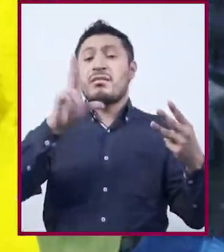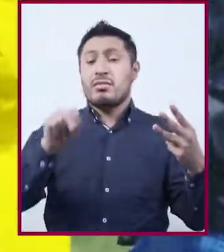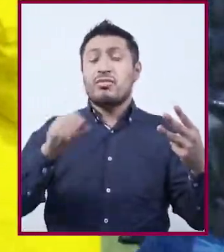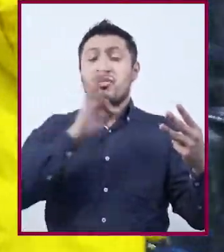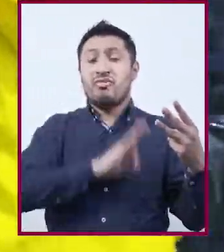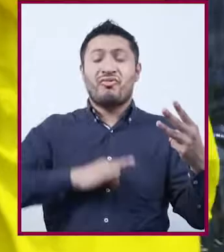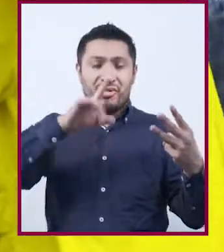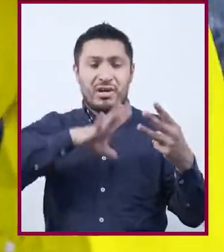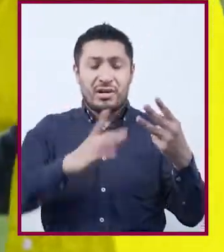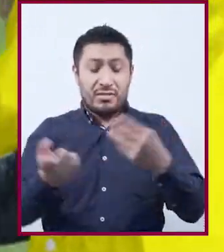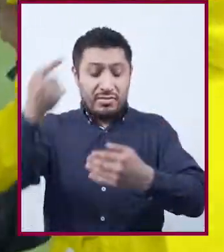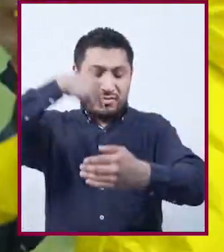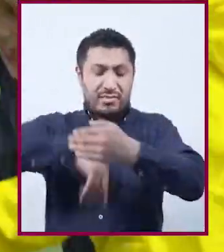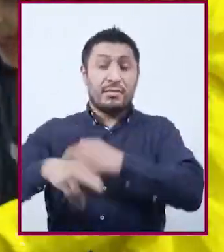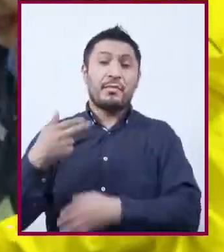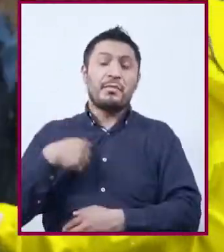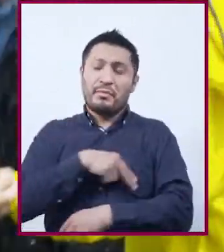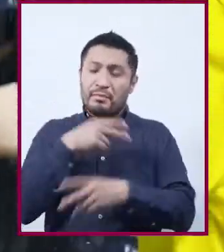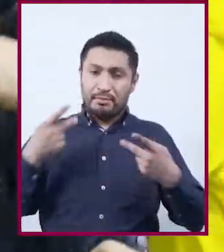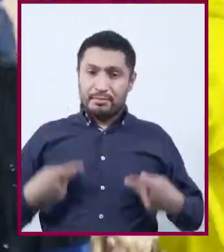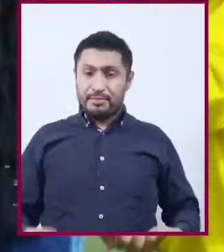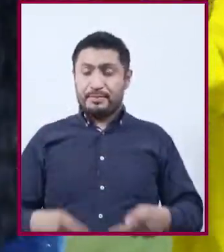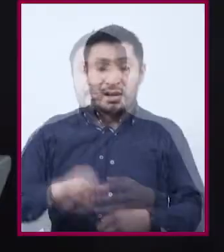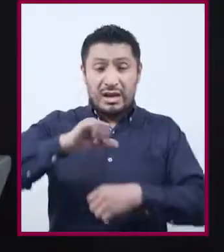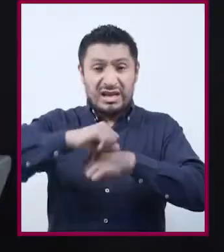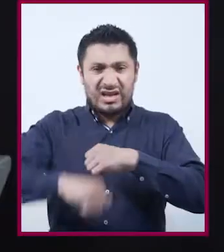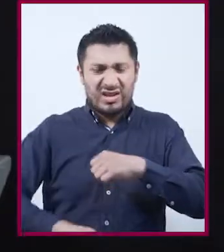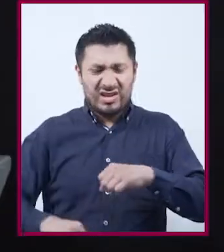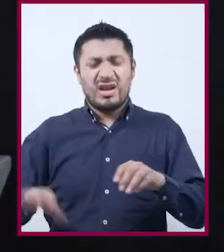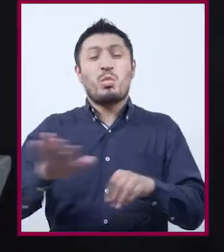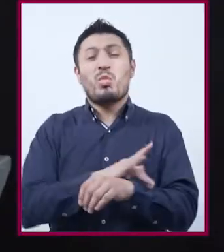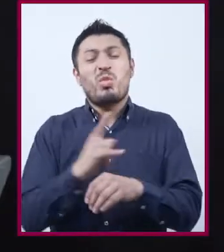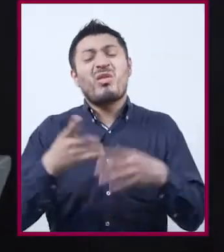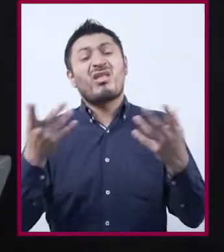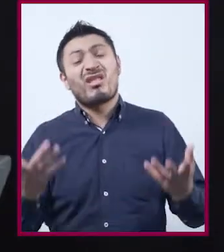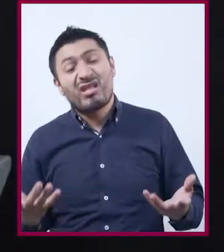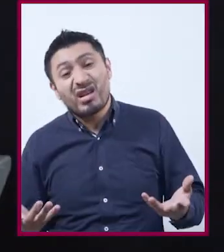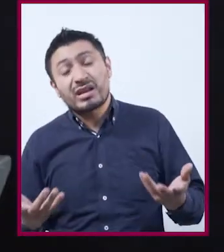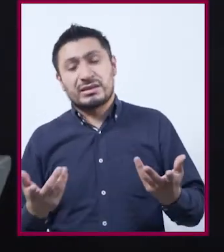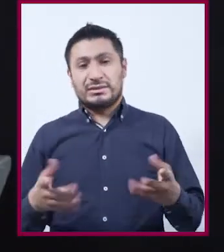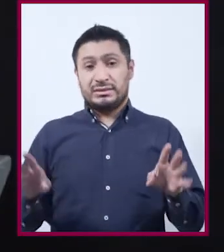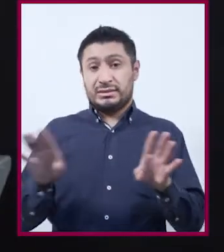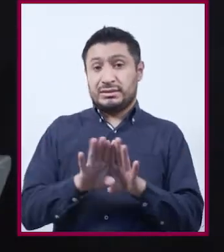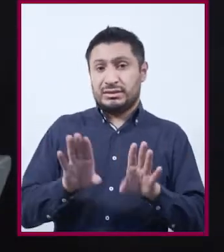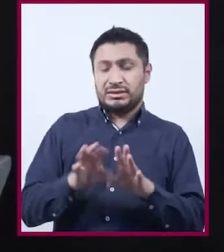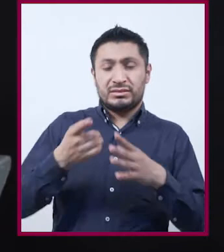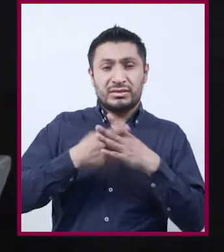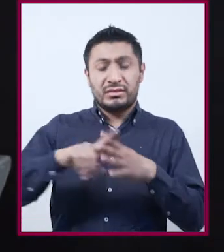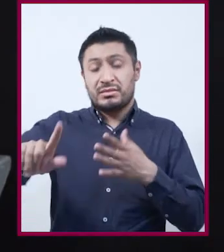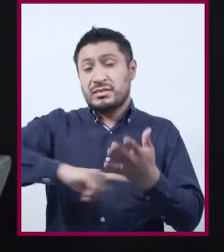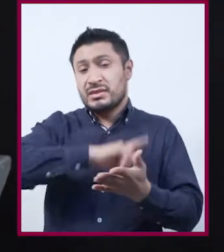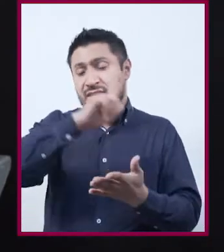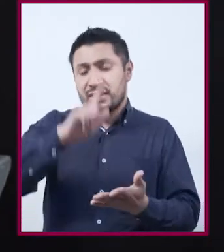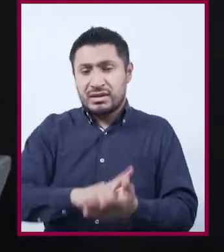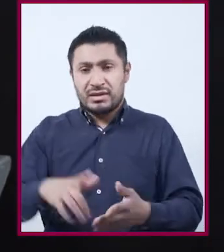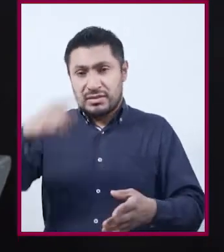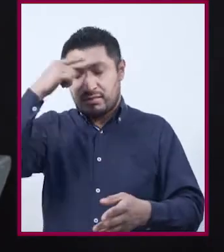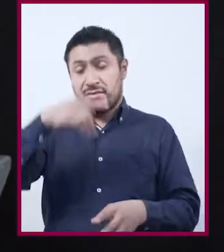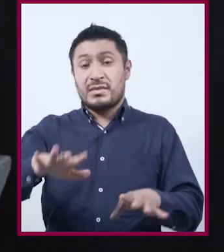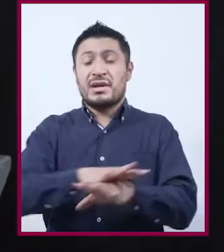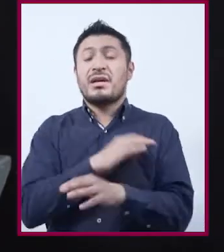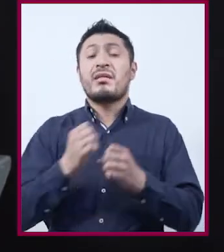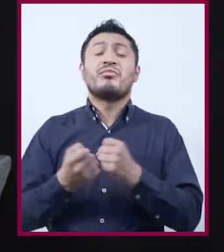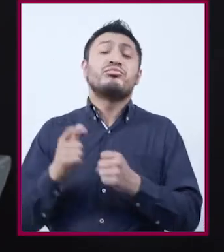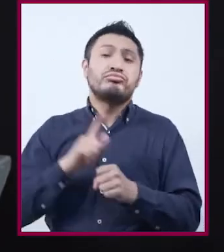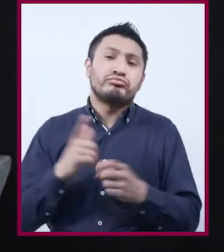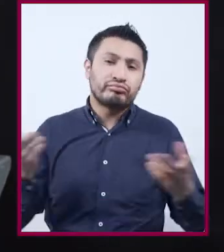fuentes de infelicidad tienen sobre nosotros. ¿Por qué existen las cirugías plásticas? ¿Cómo surgen nuevas leyes que